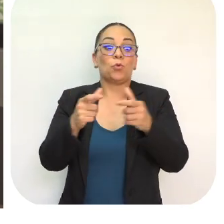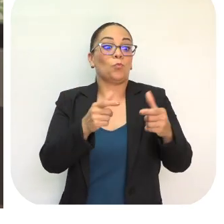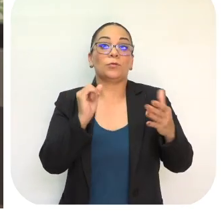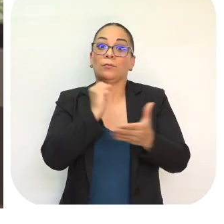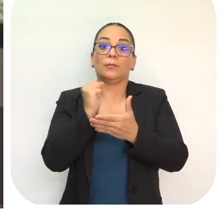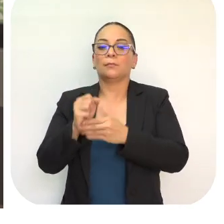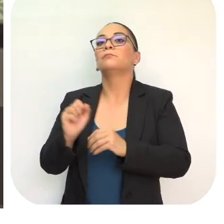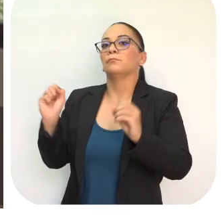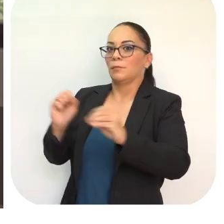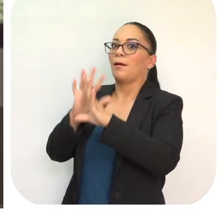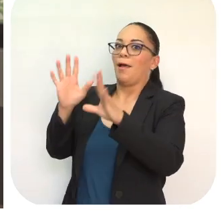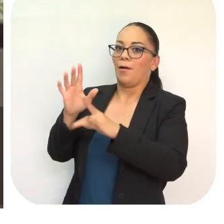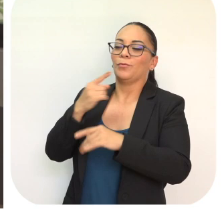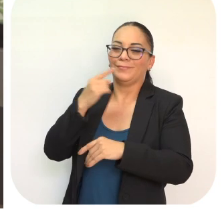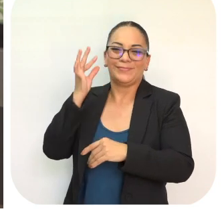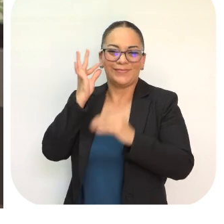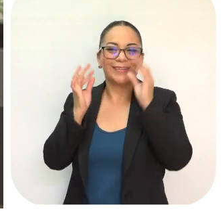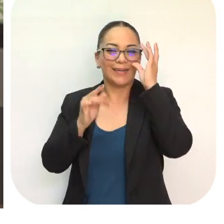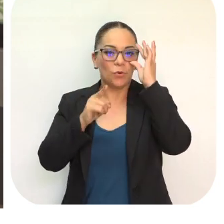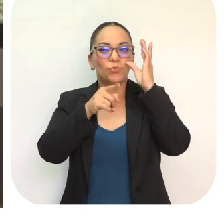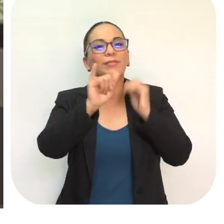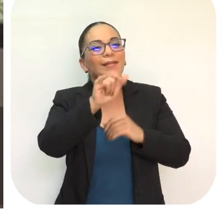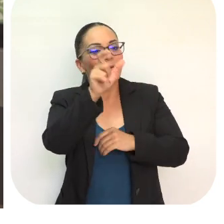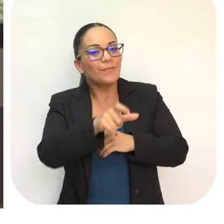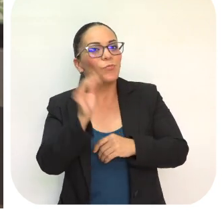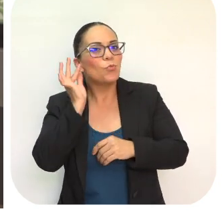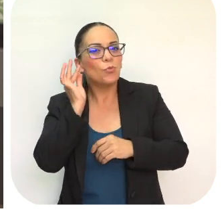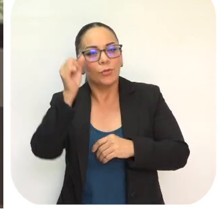sí. Al mismo tiempo, usted es muy sabio,